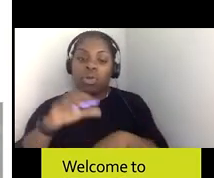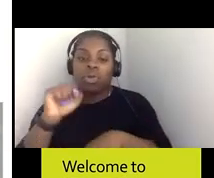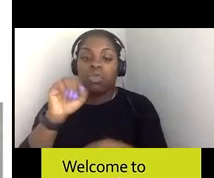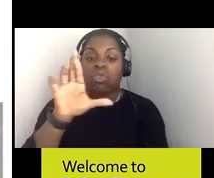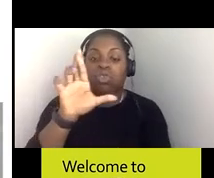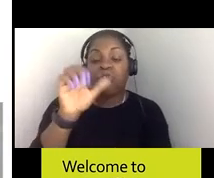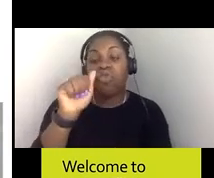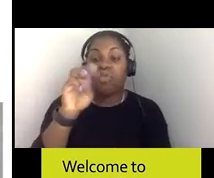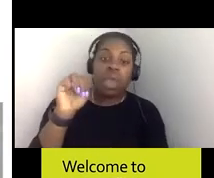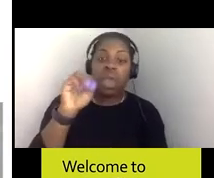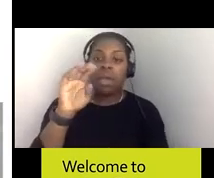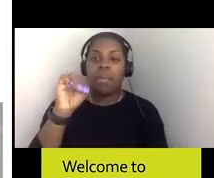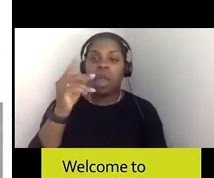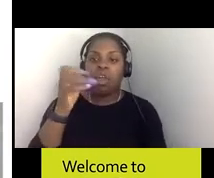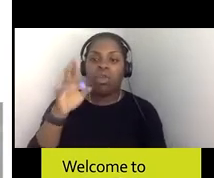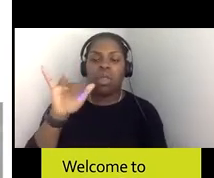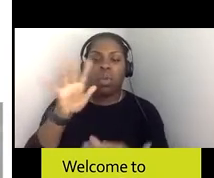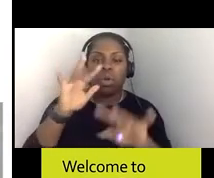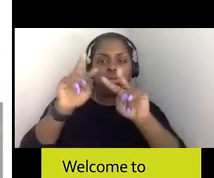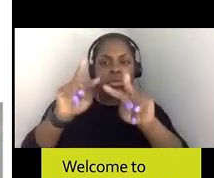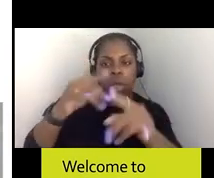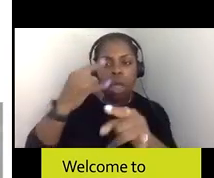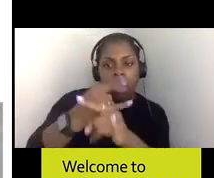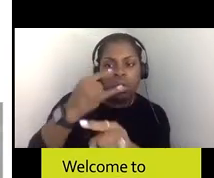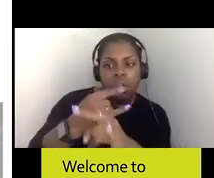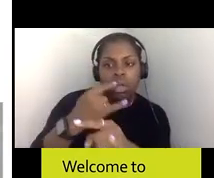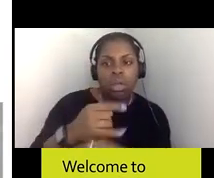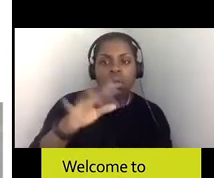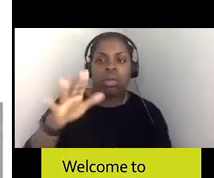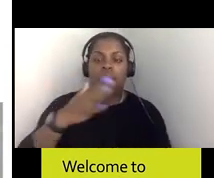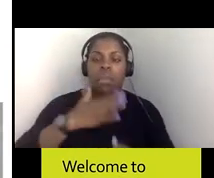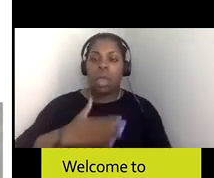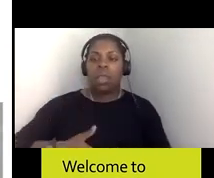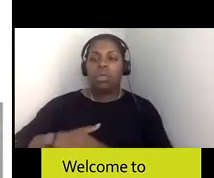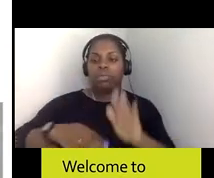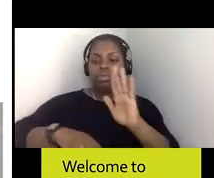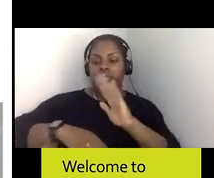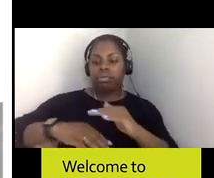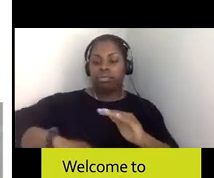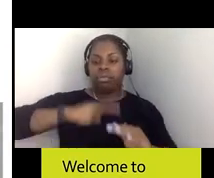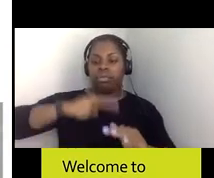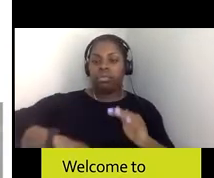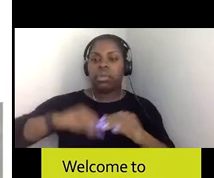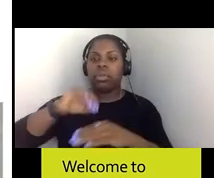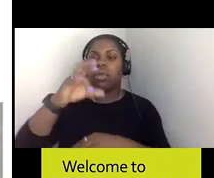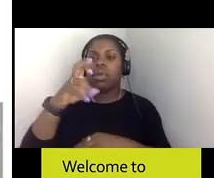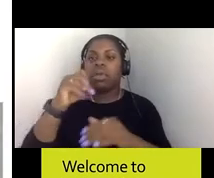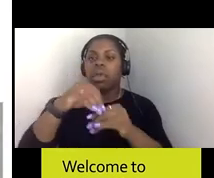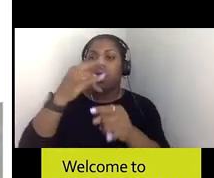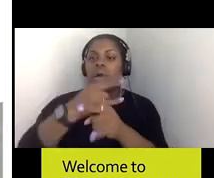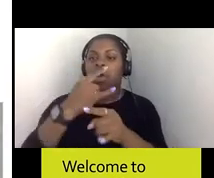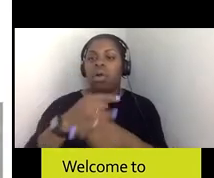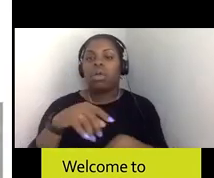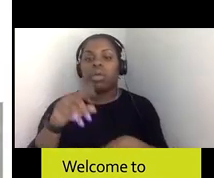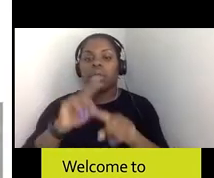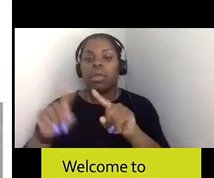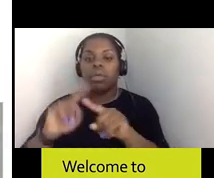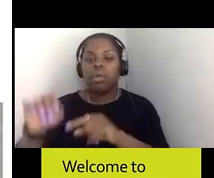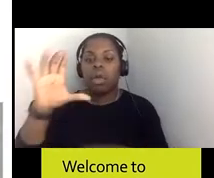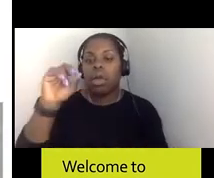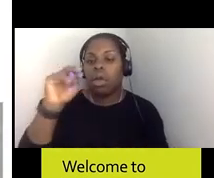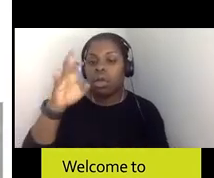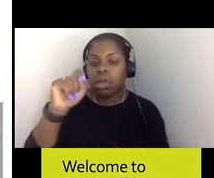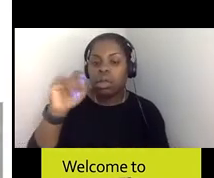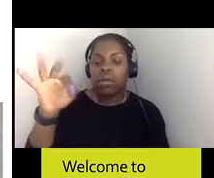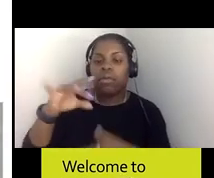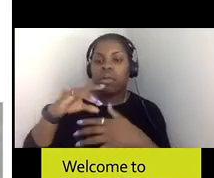un subsector de personas que son monitoreados por el contenido de alcohol de tu perspiración, o sea,